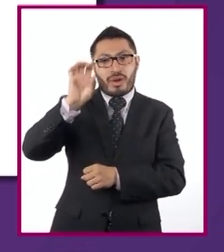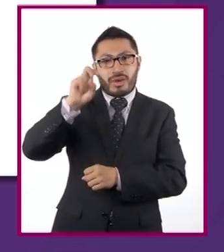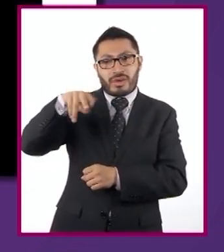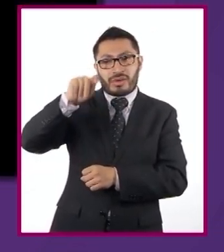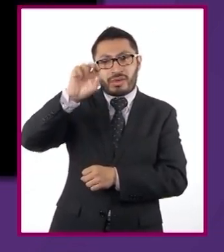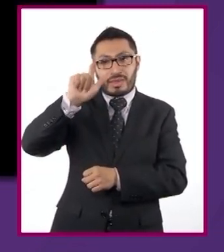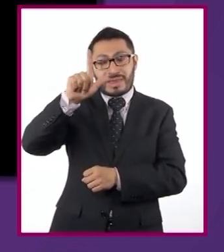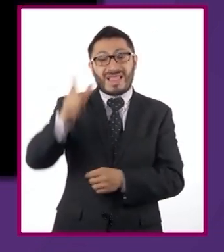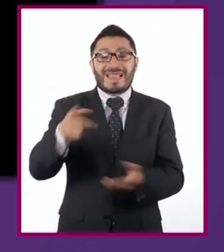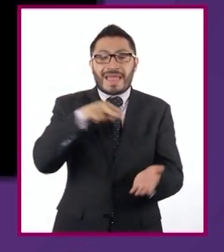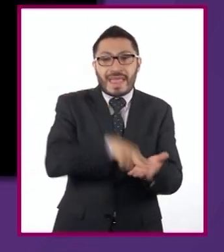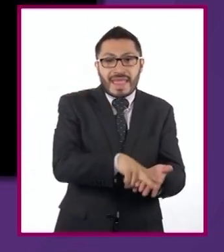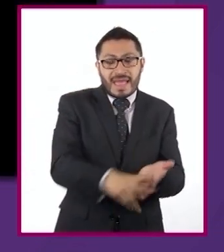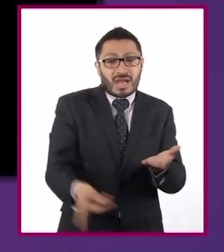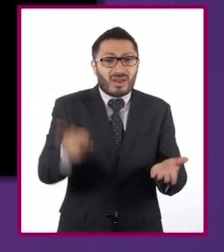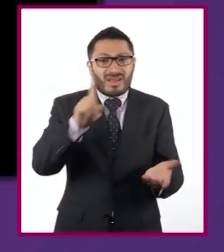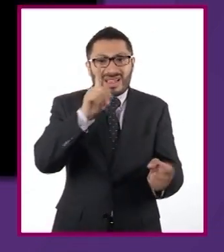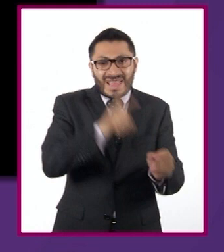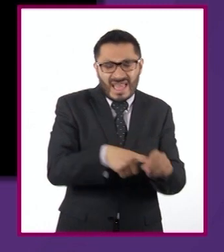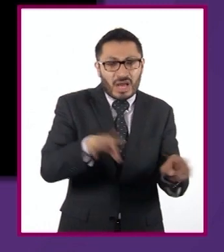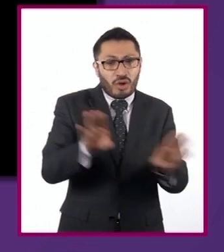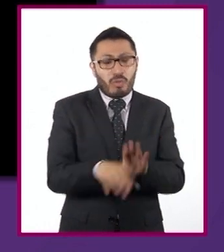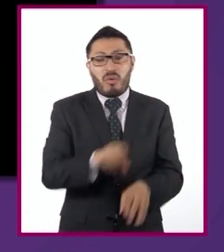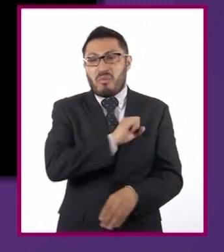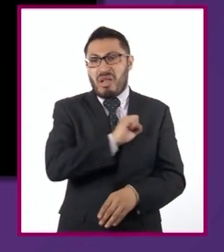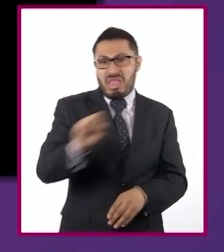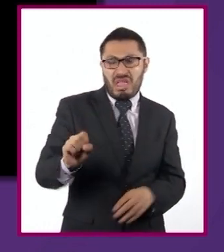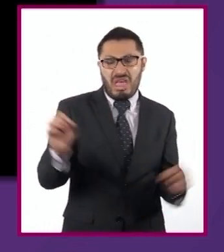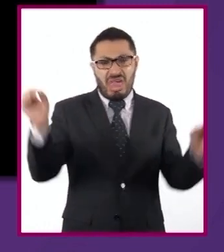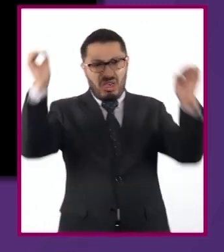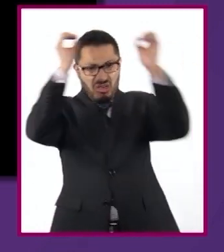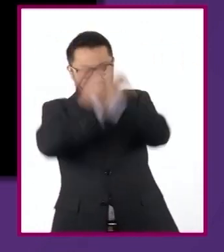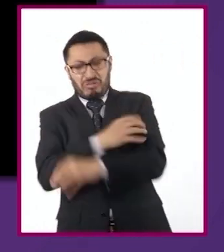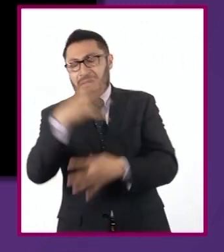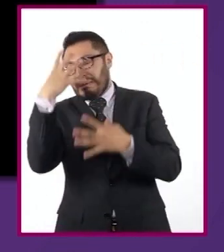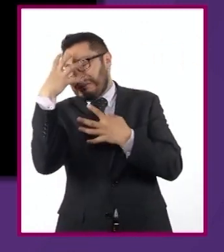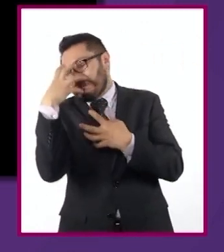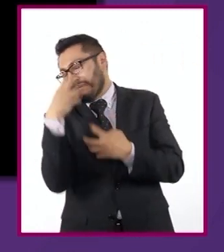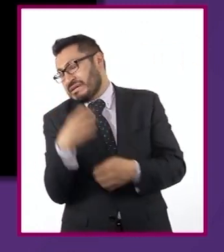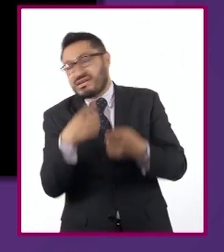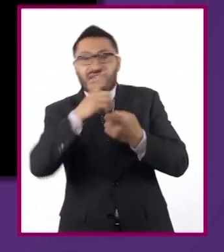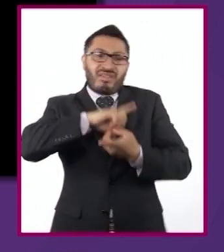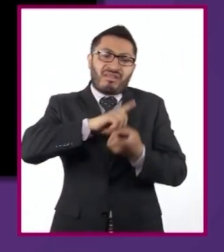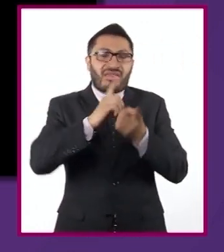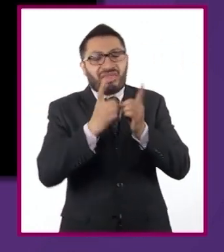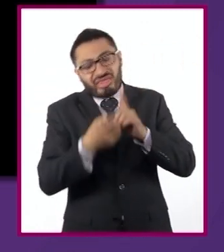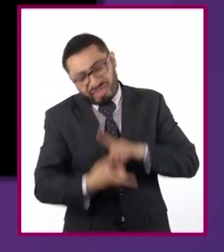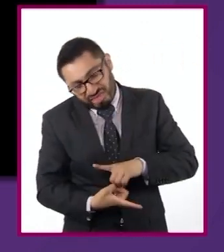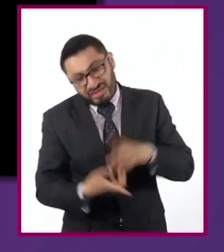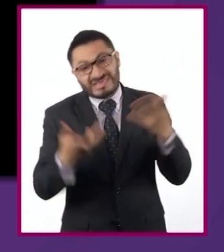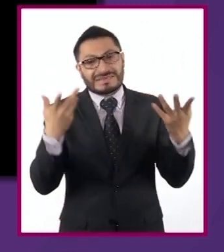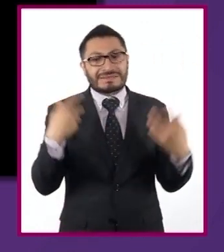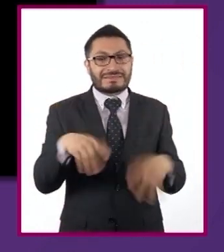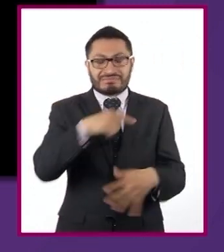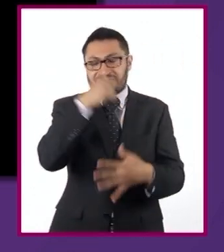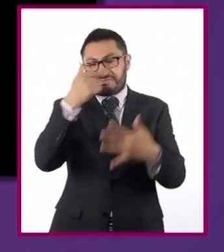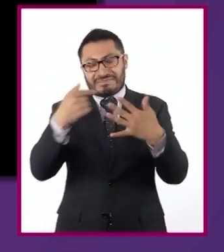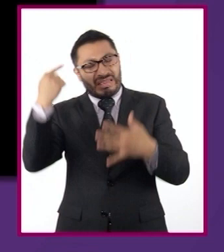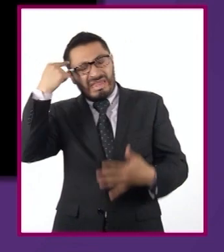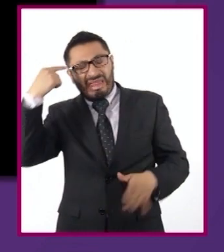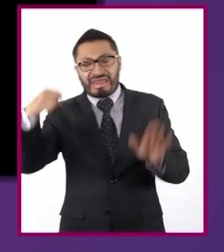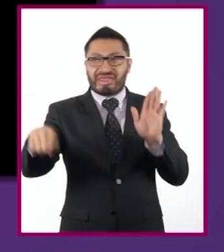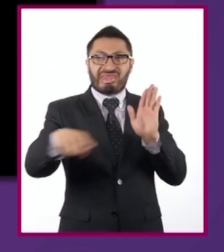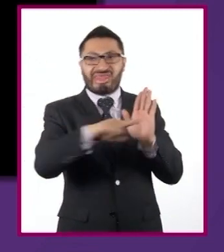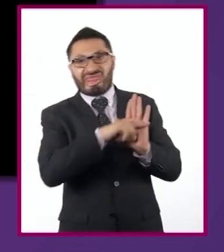está asociado a maldad, oscuridad, tristeza, depresión, cuestiones